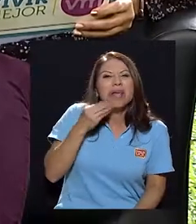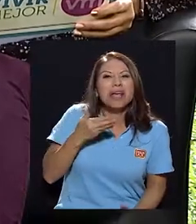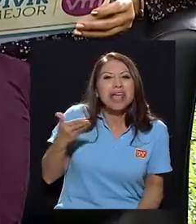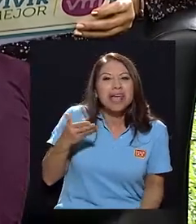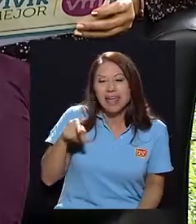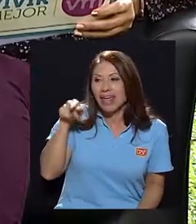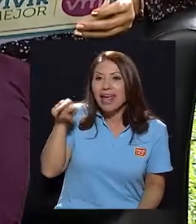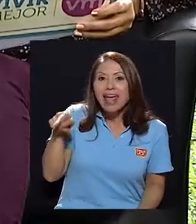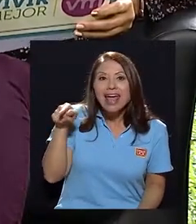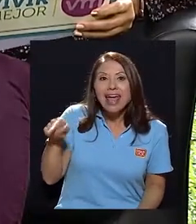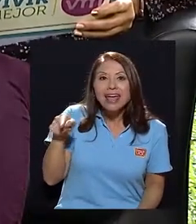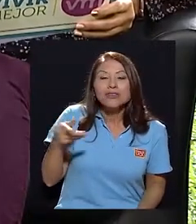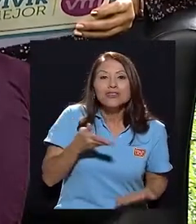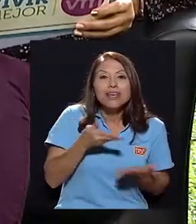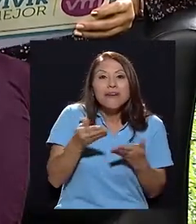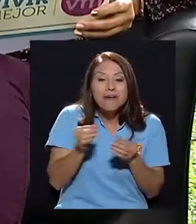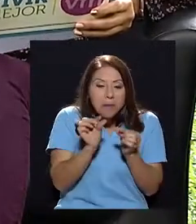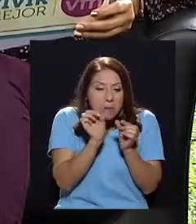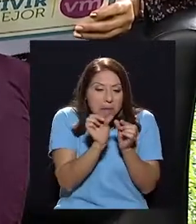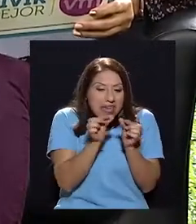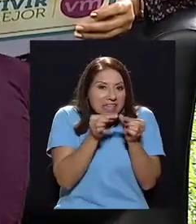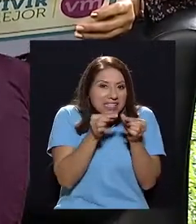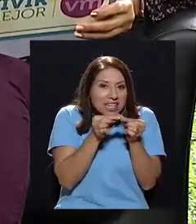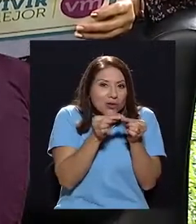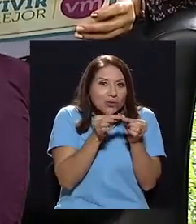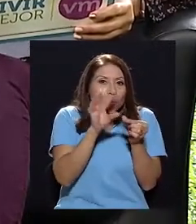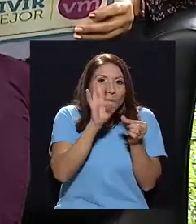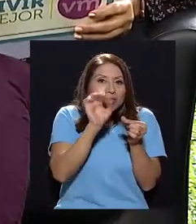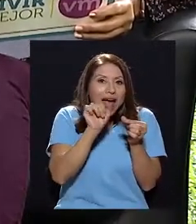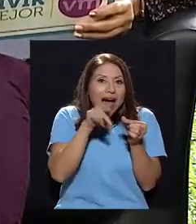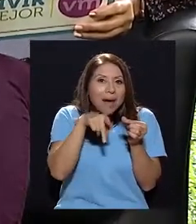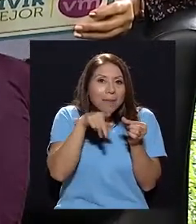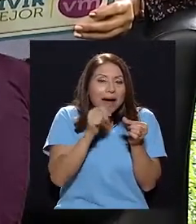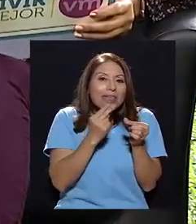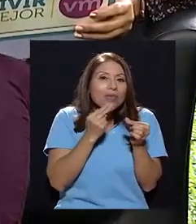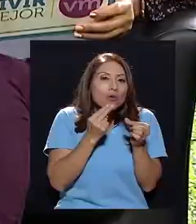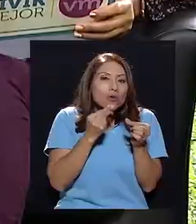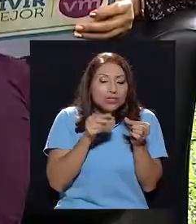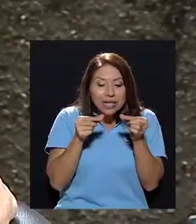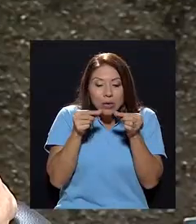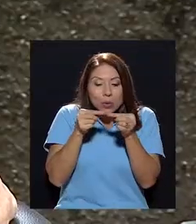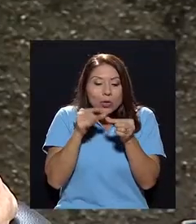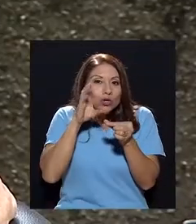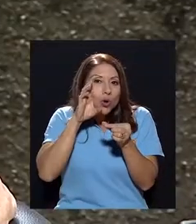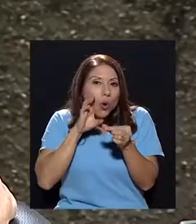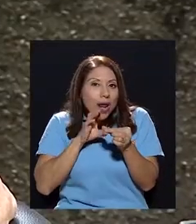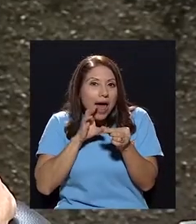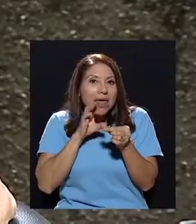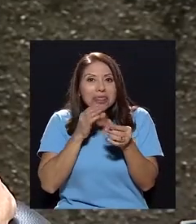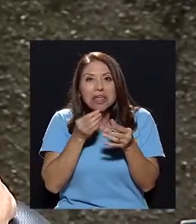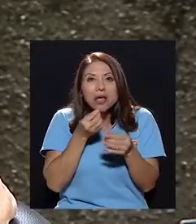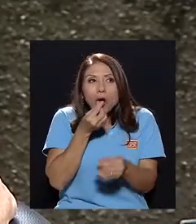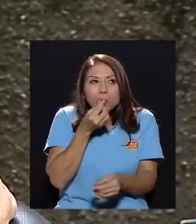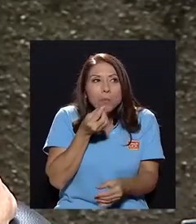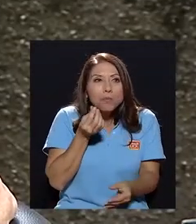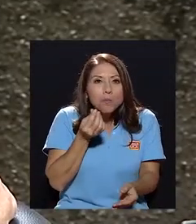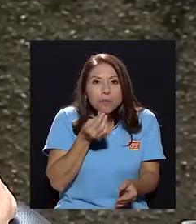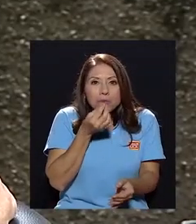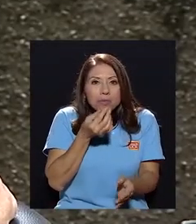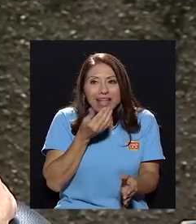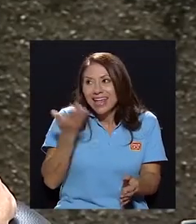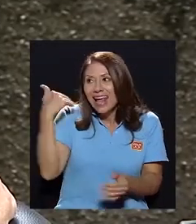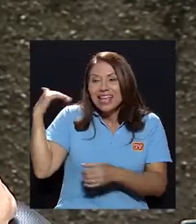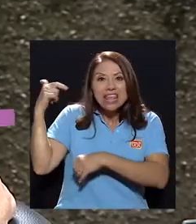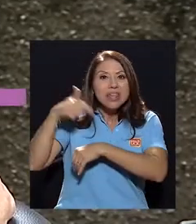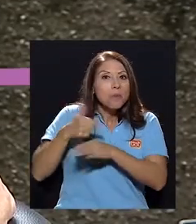llevaban eran pedacitos de tapa dulce, llevaban chocolate. En esa época no habían hidratantes comerciales, no habían barras,